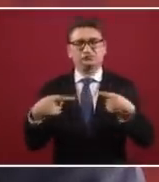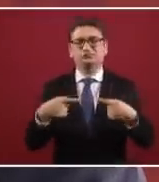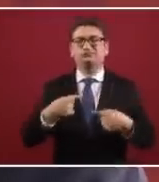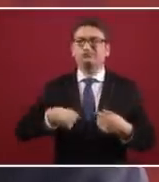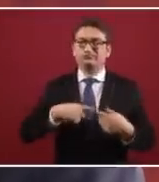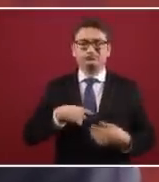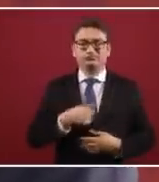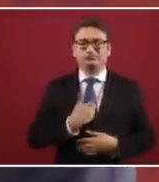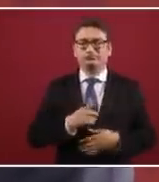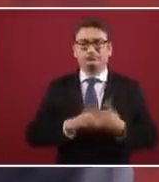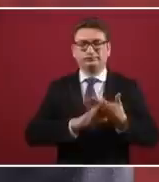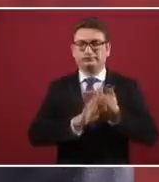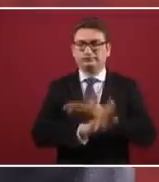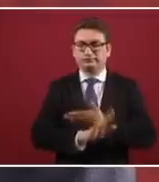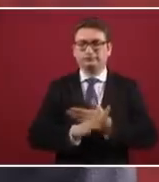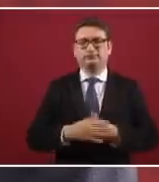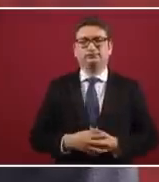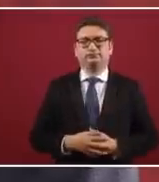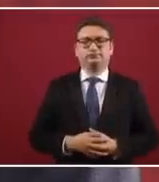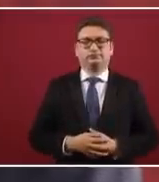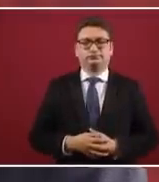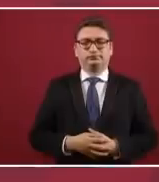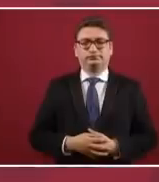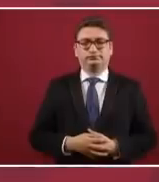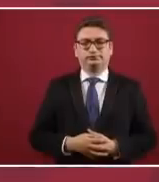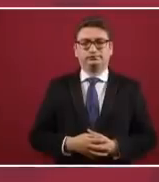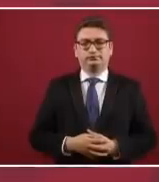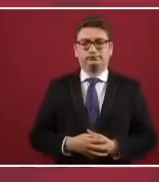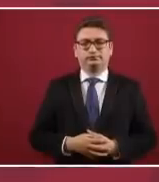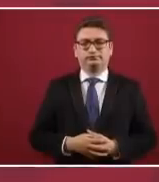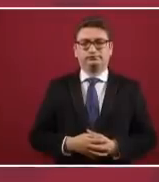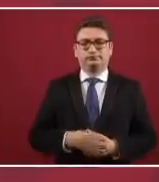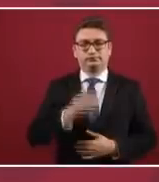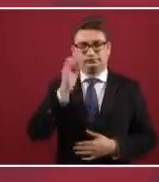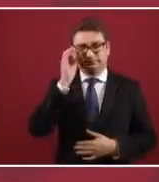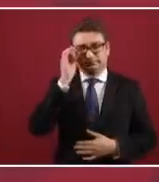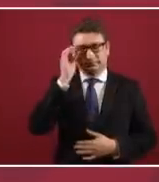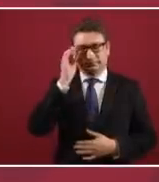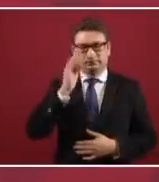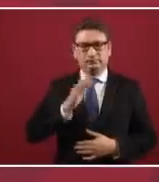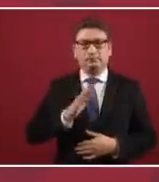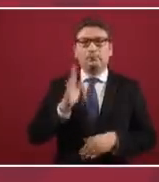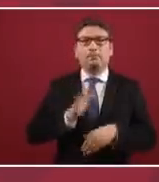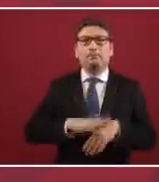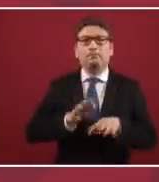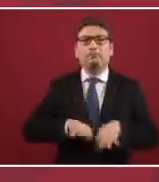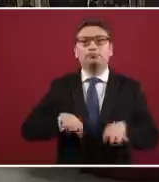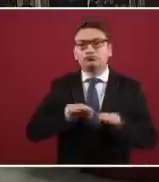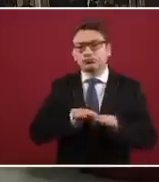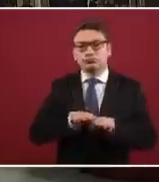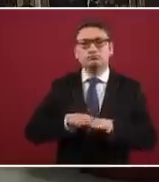que cada vez hay más trabajo de inteligencia